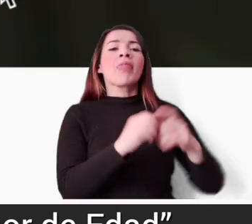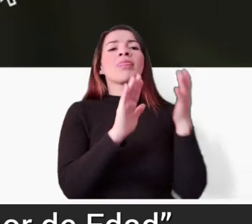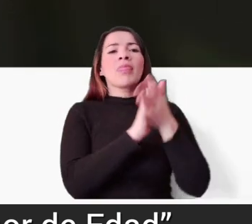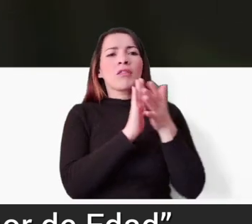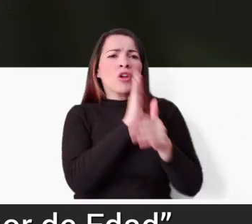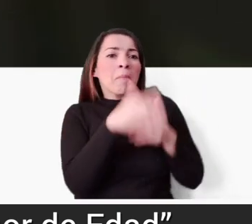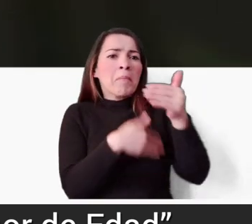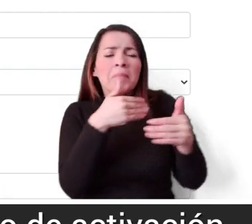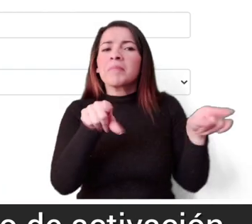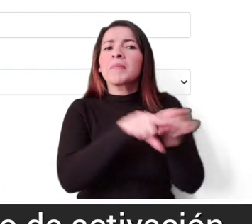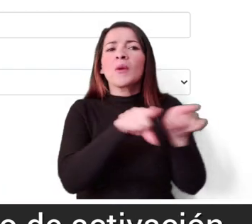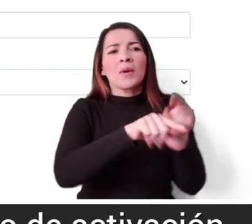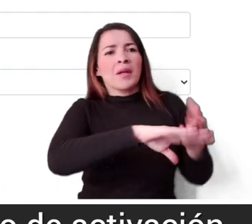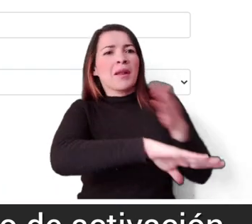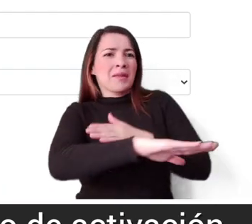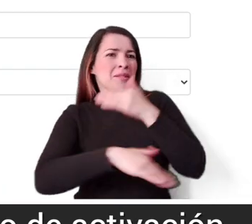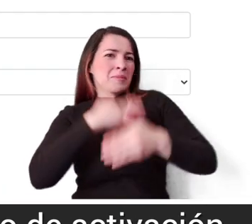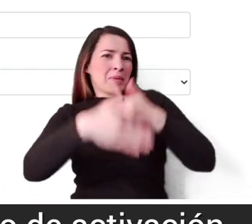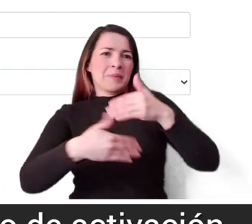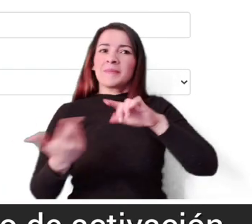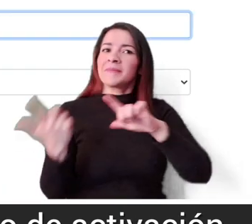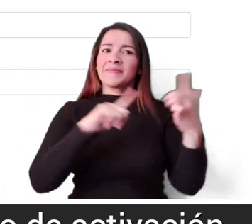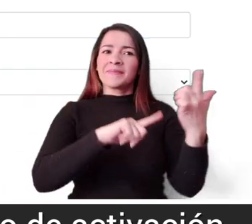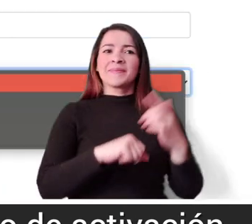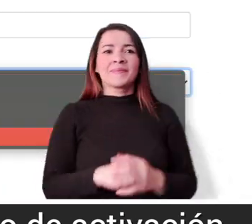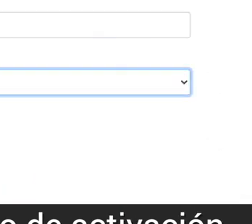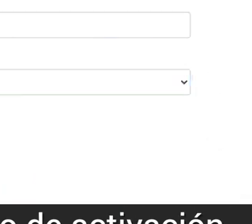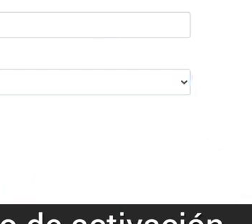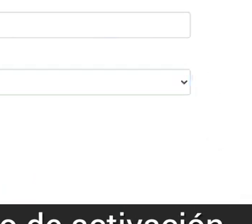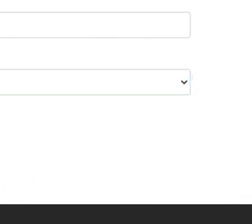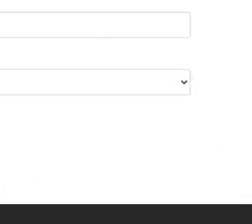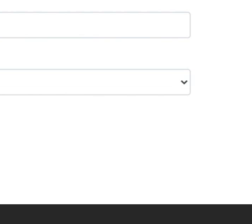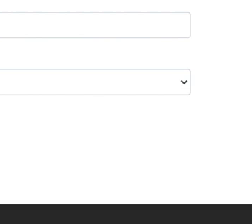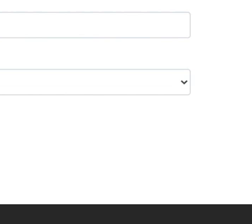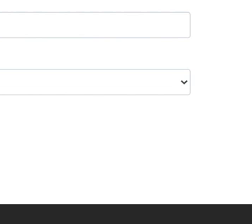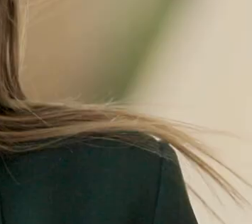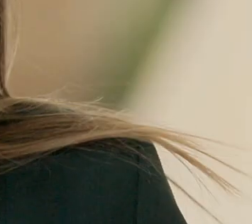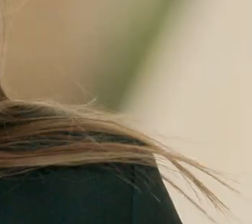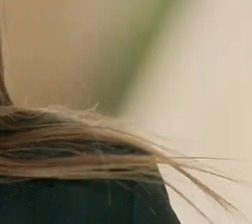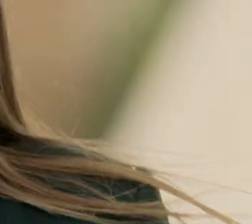menor de edad. Ingresa tus datos y sigue el mismo proceso de activación de cuenta. ¡Listo!